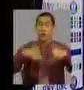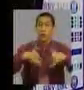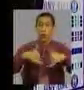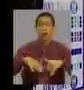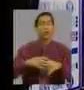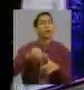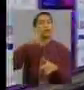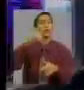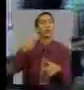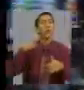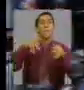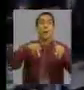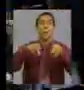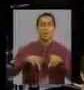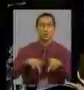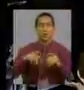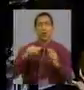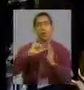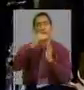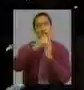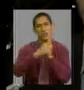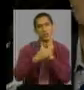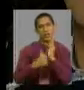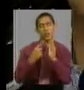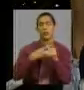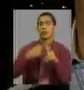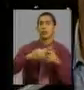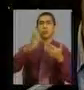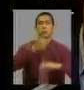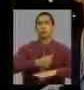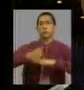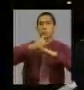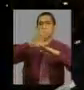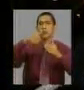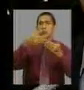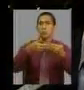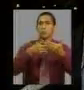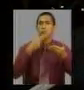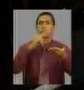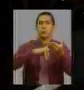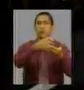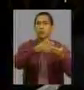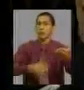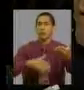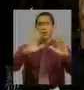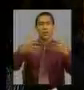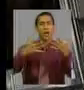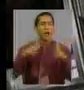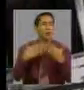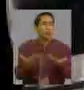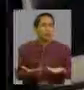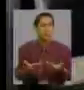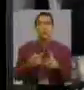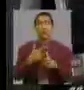utilizan no tienen el permiso correspondiente. Aquí no ha venido ni una orden de allanamiento, ni una orden de confiscación.